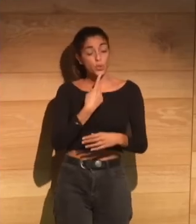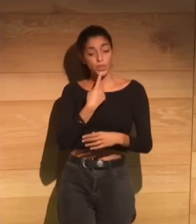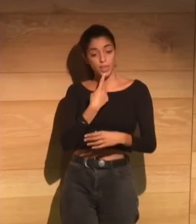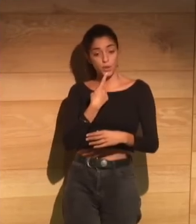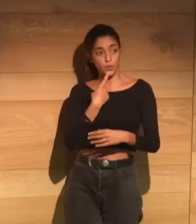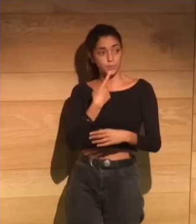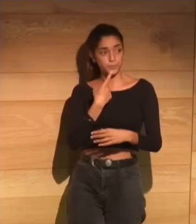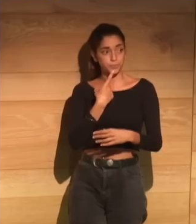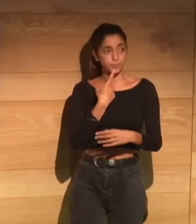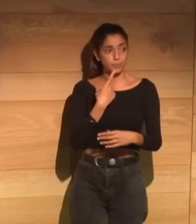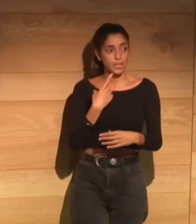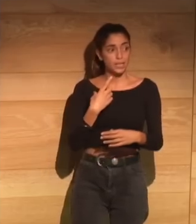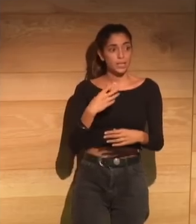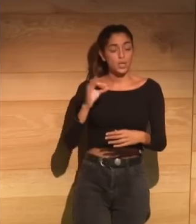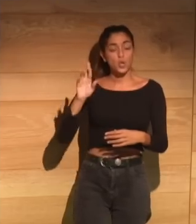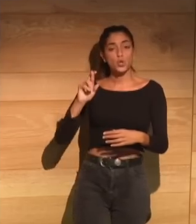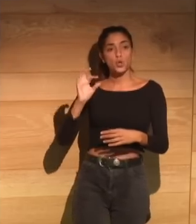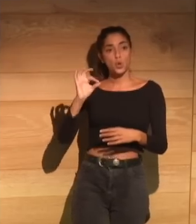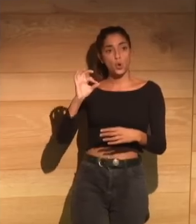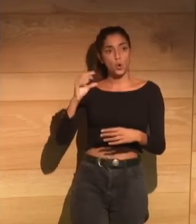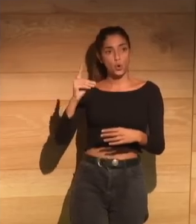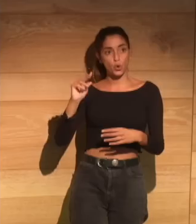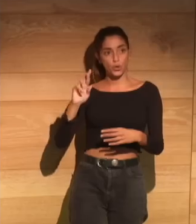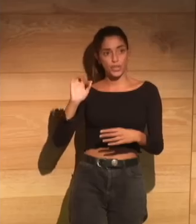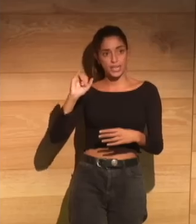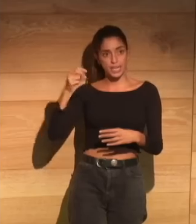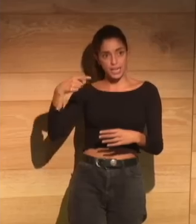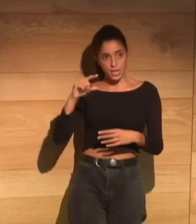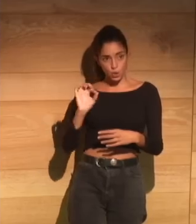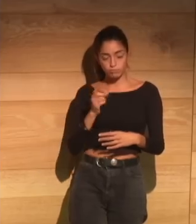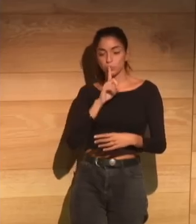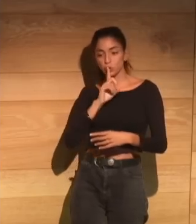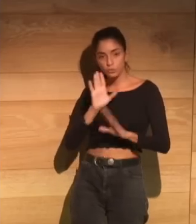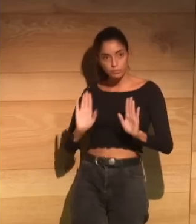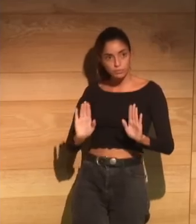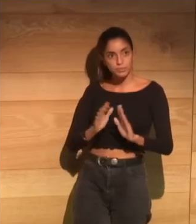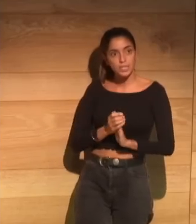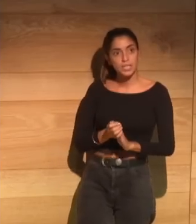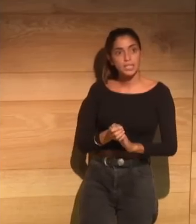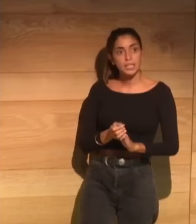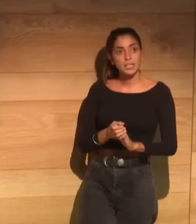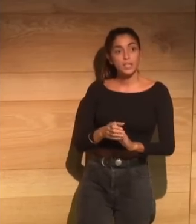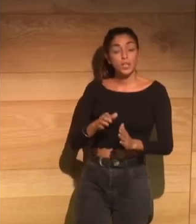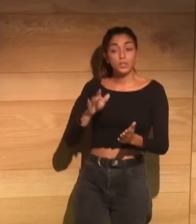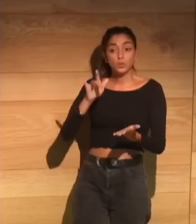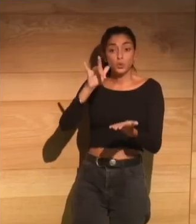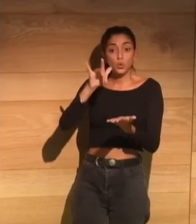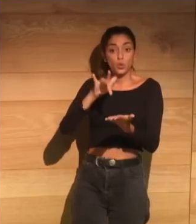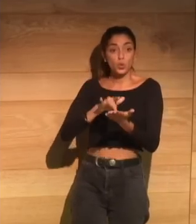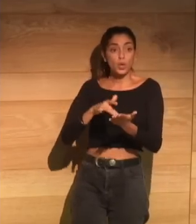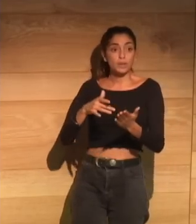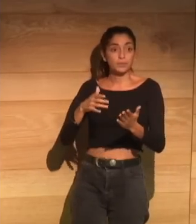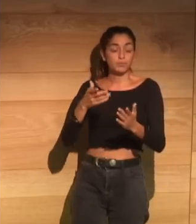Como acaba de decir Rodrigo... Salía con las caras. Callar un poco. Como ya existe la cinematografía,